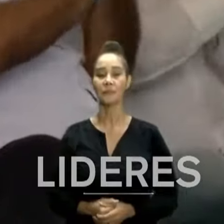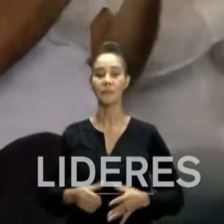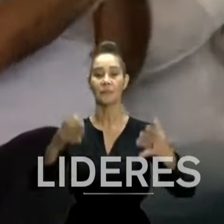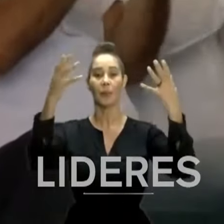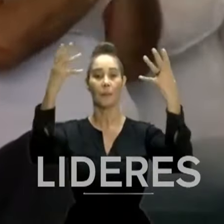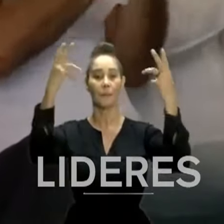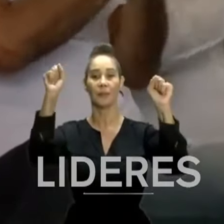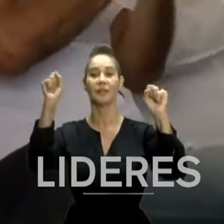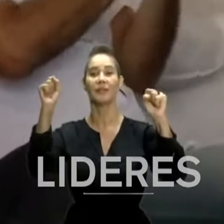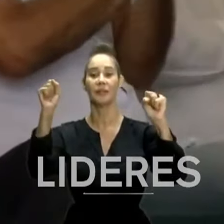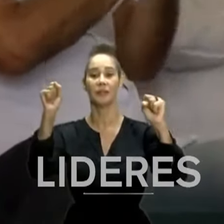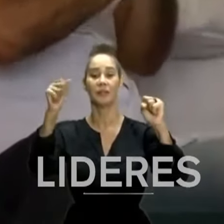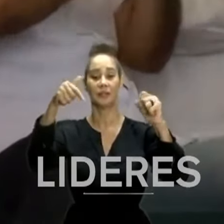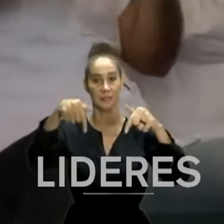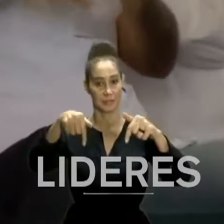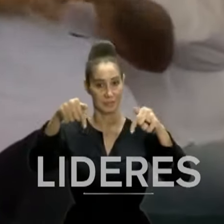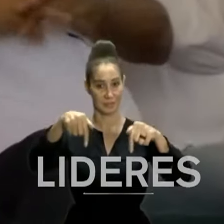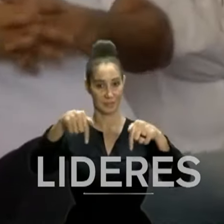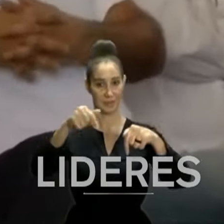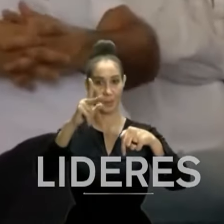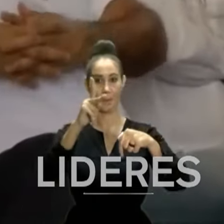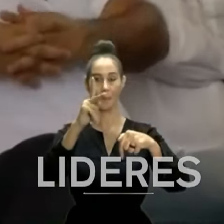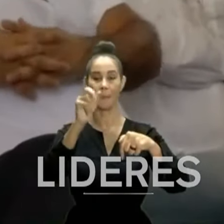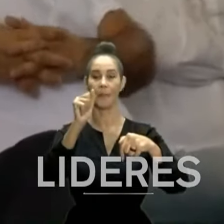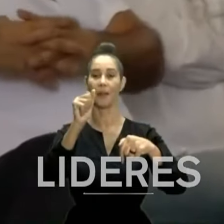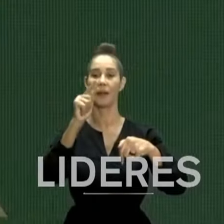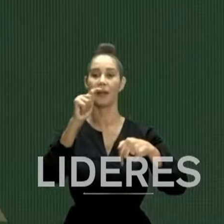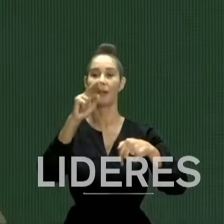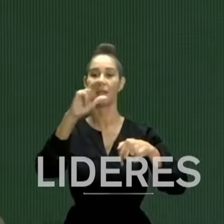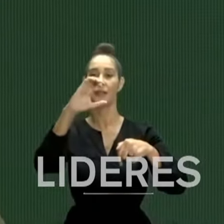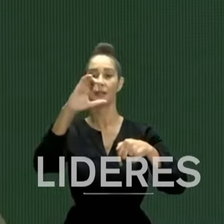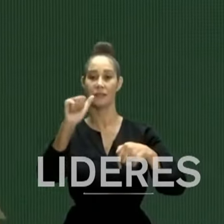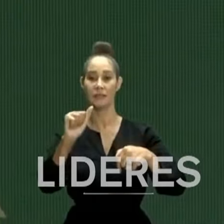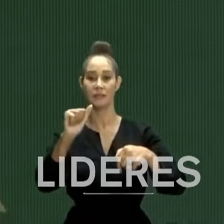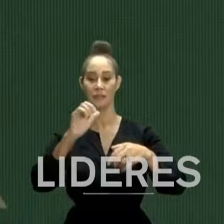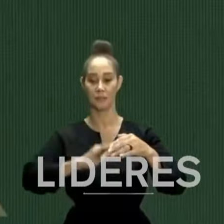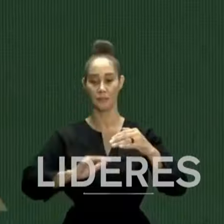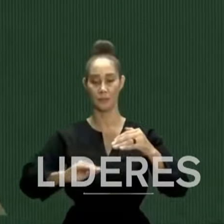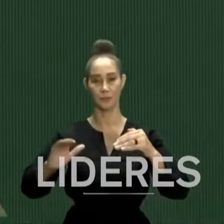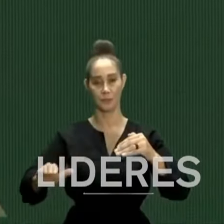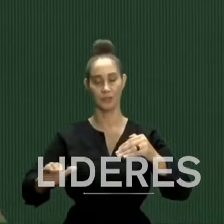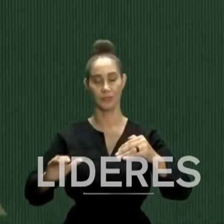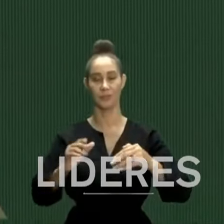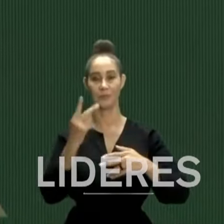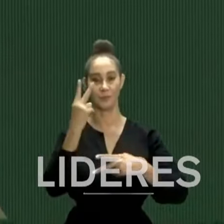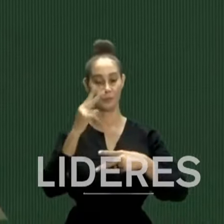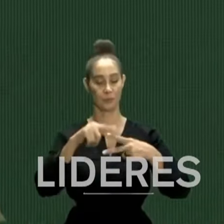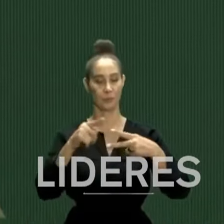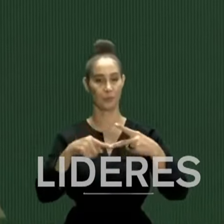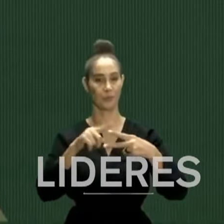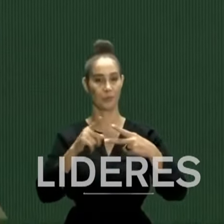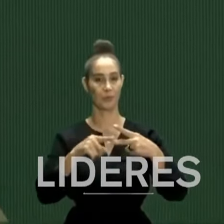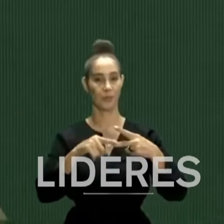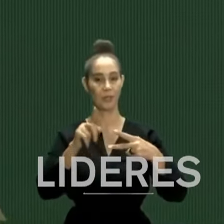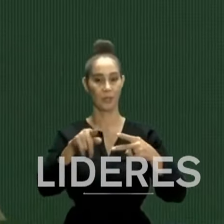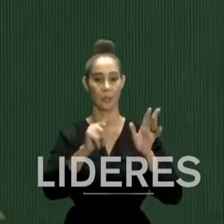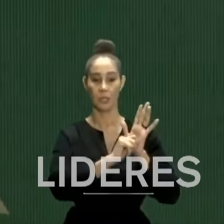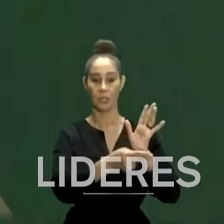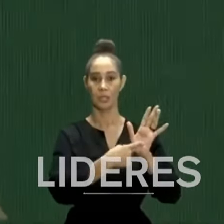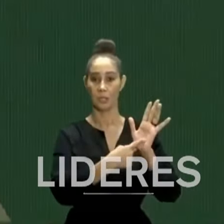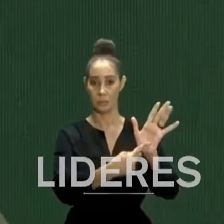Presidente, Esther Patricia y sus hijas, Gachi y Adri, son el